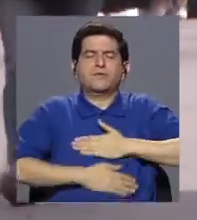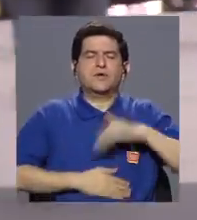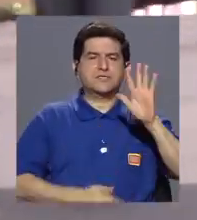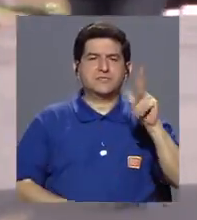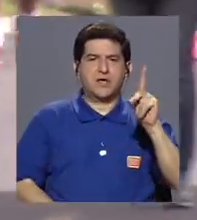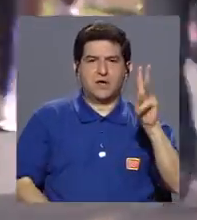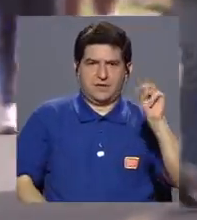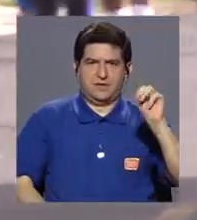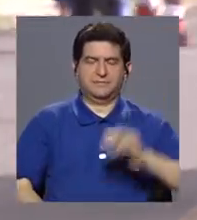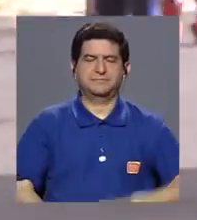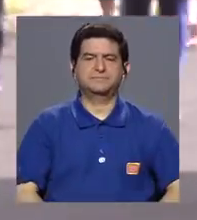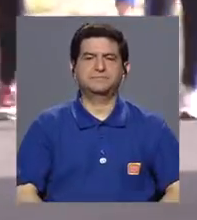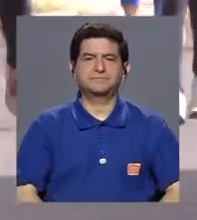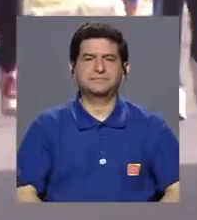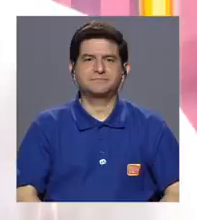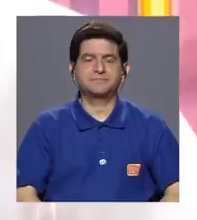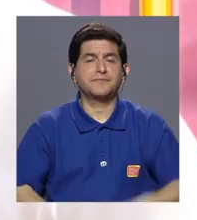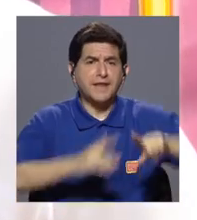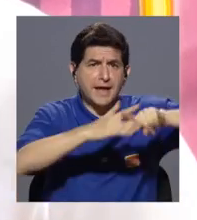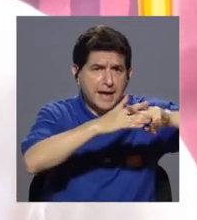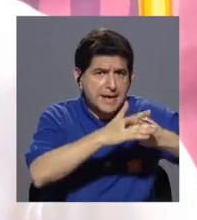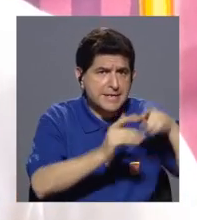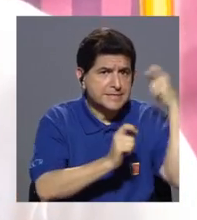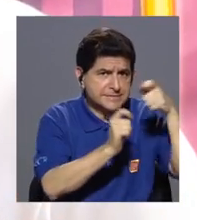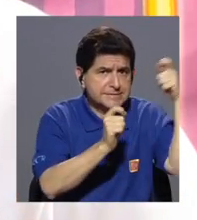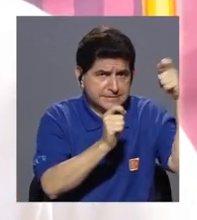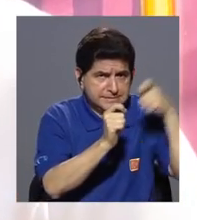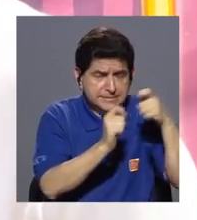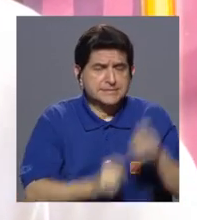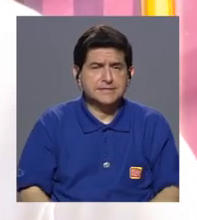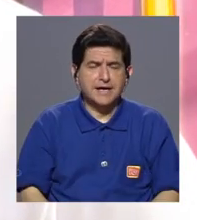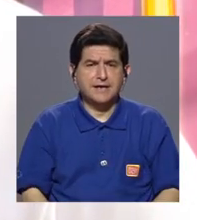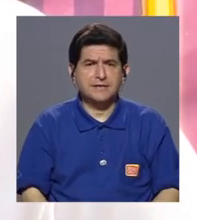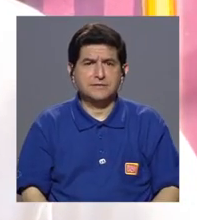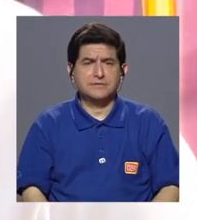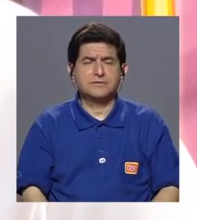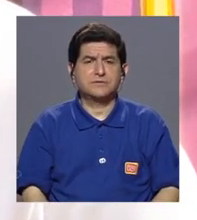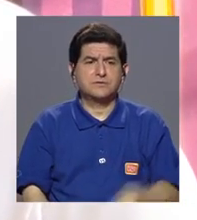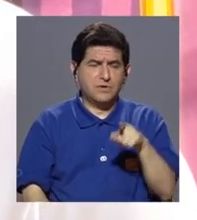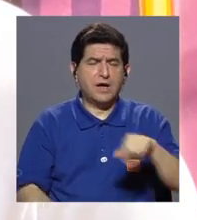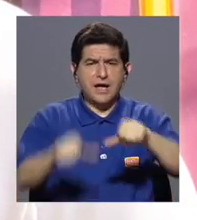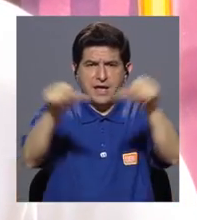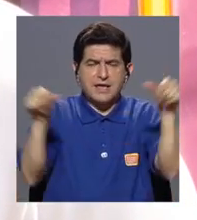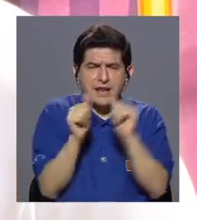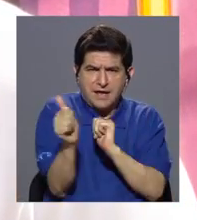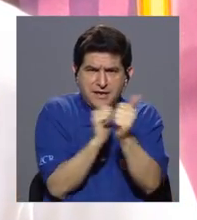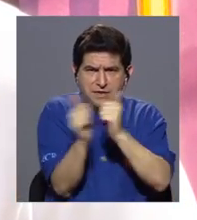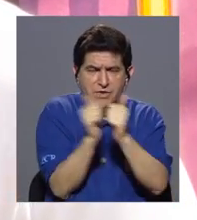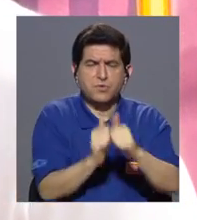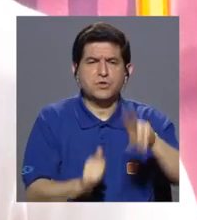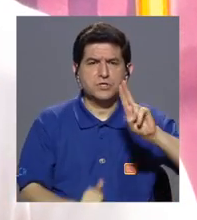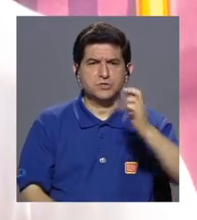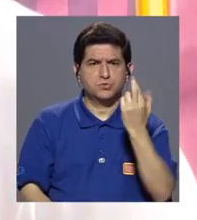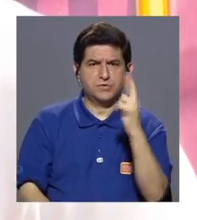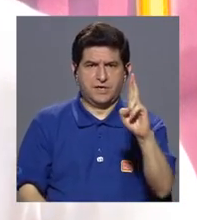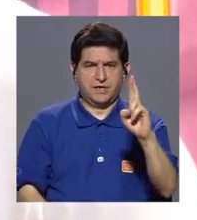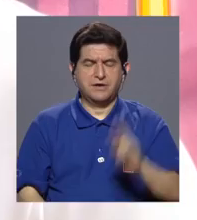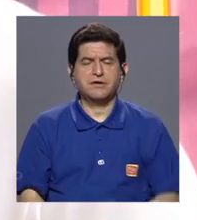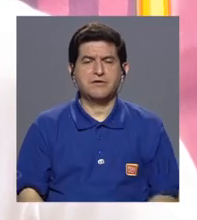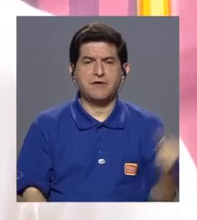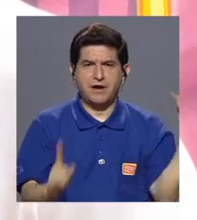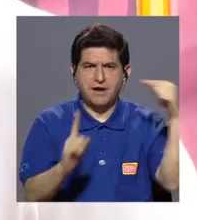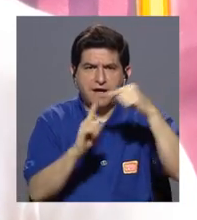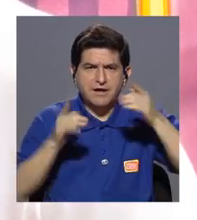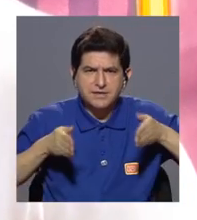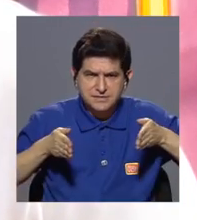de 5 kilómetros. Arrancamos precisamente de las instalaciones deportivas de la Universidad de Costa Rica, se sale hacia